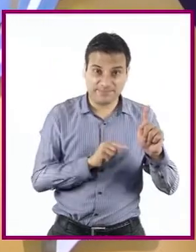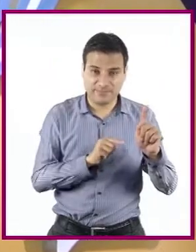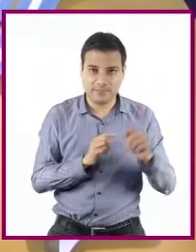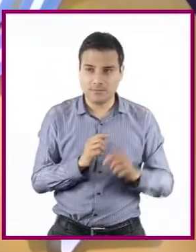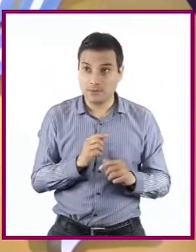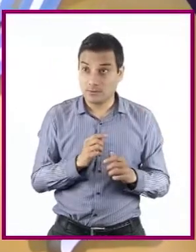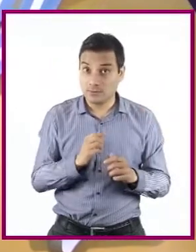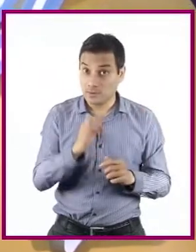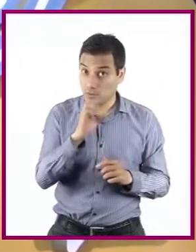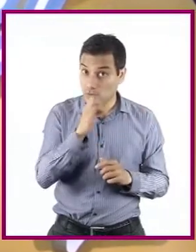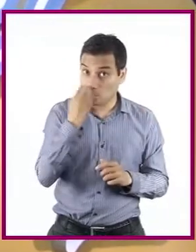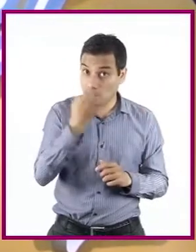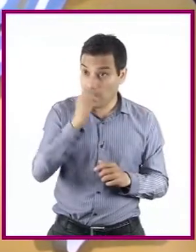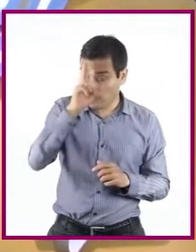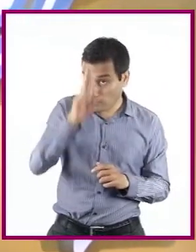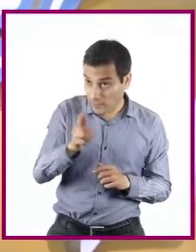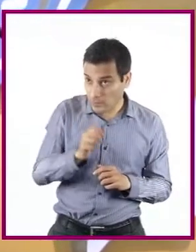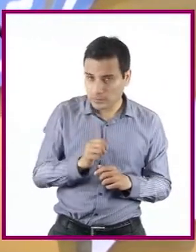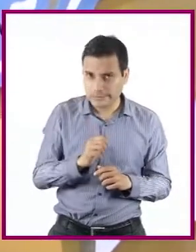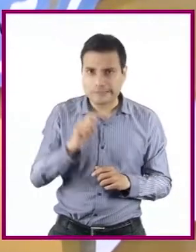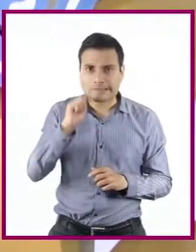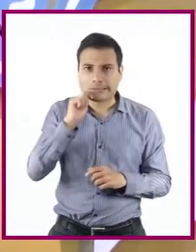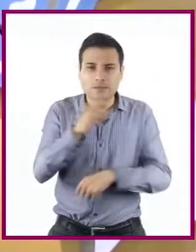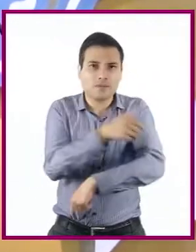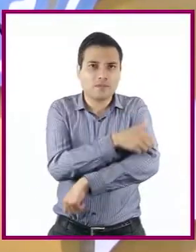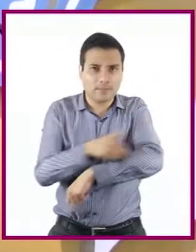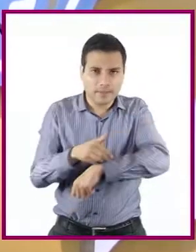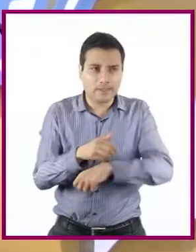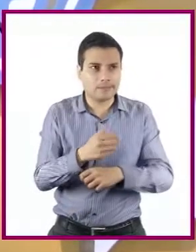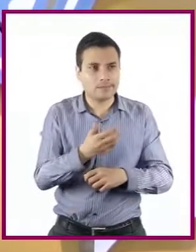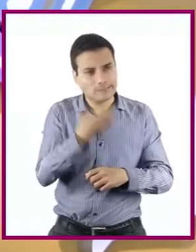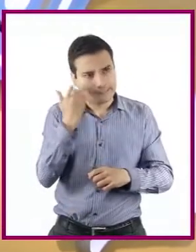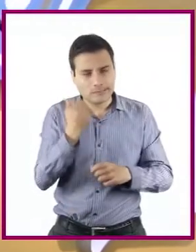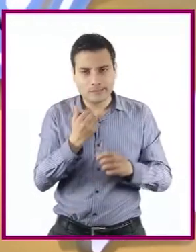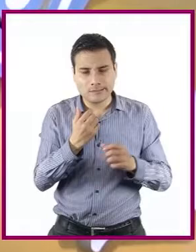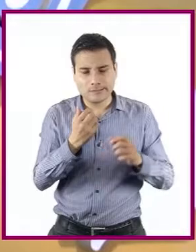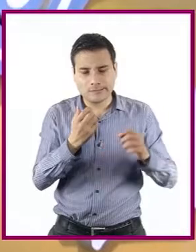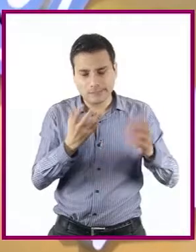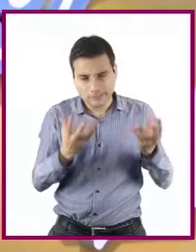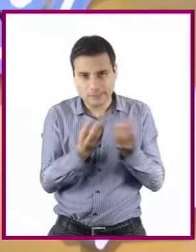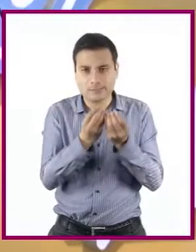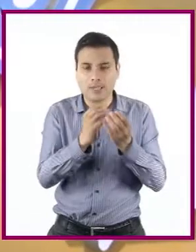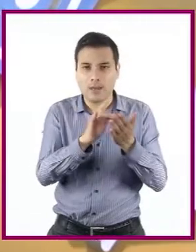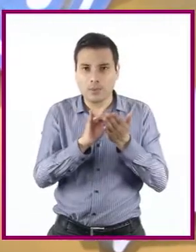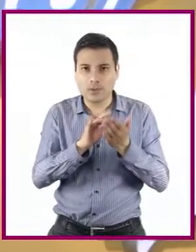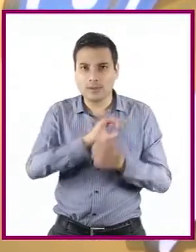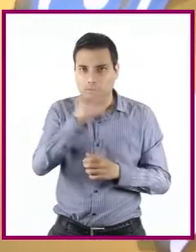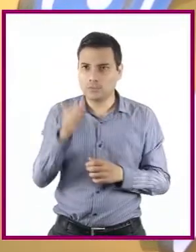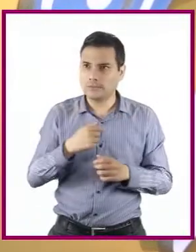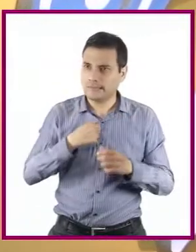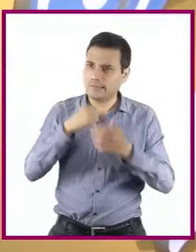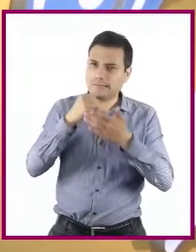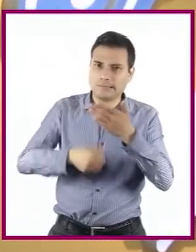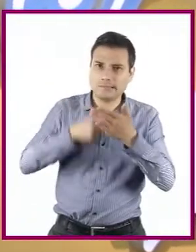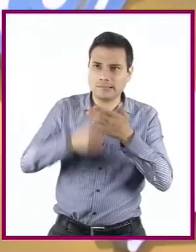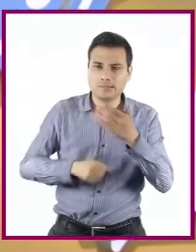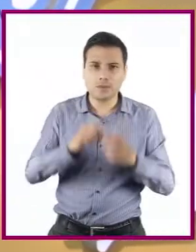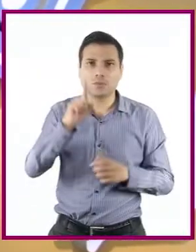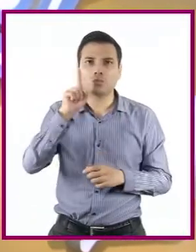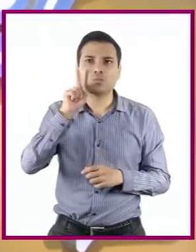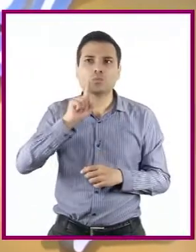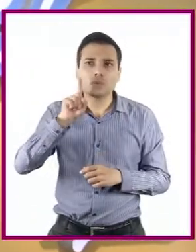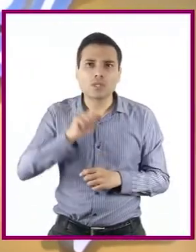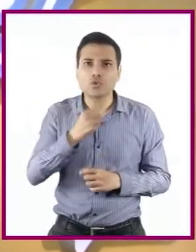esta prohibición, Malala, con el apoyo de su familia, tomó la decisión de defender su derecho a la educación, mostrando así que niñas,